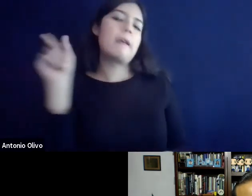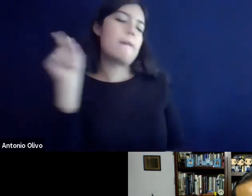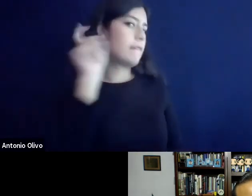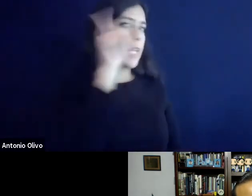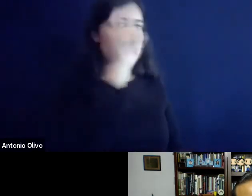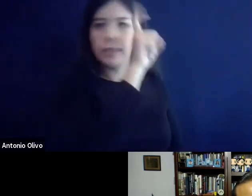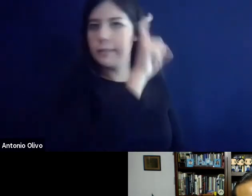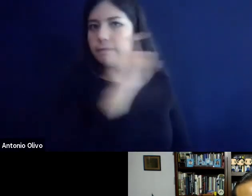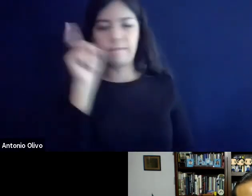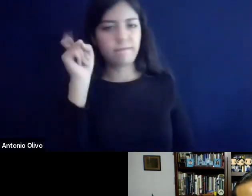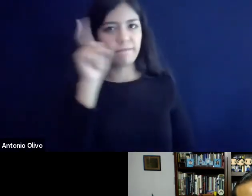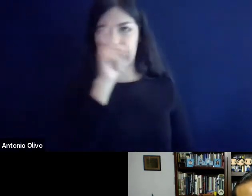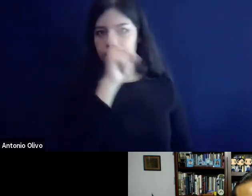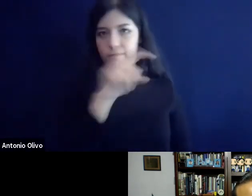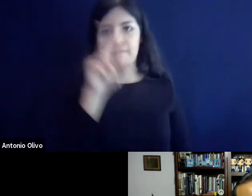¿sí?